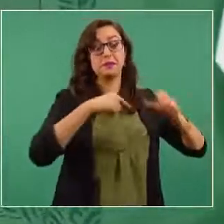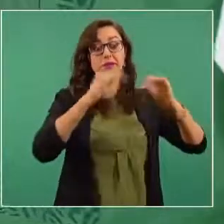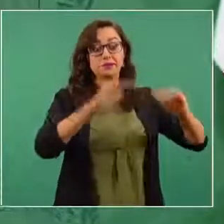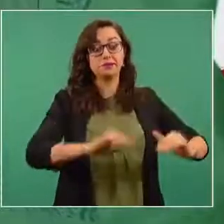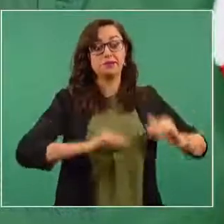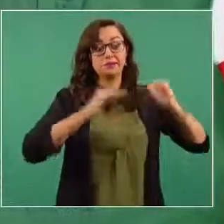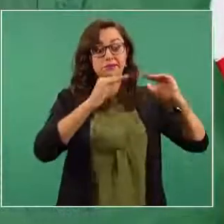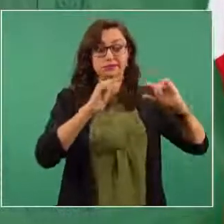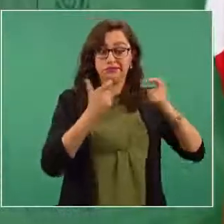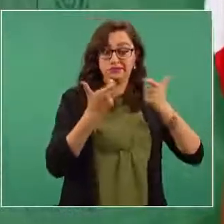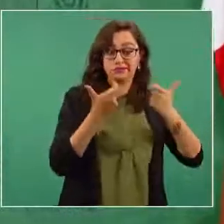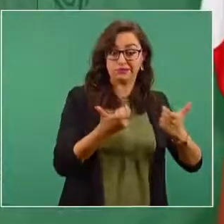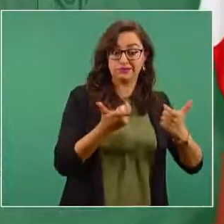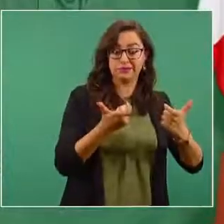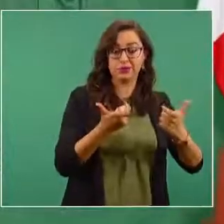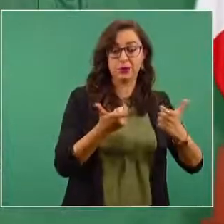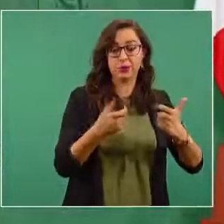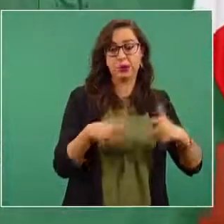son